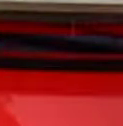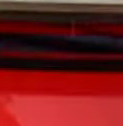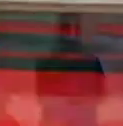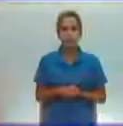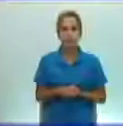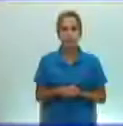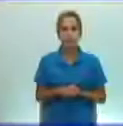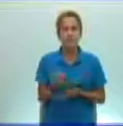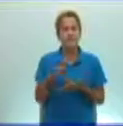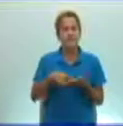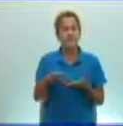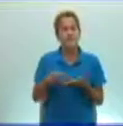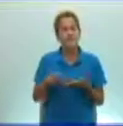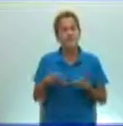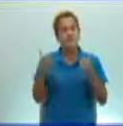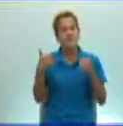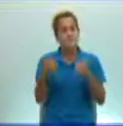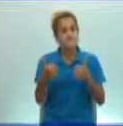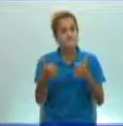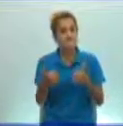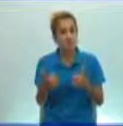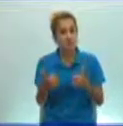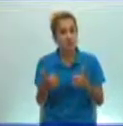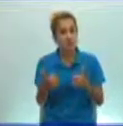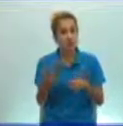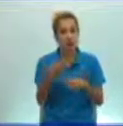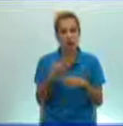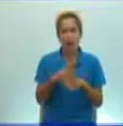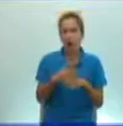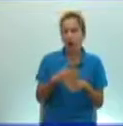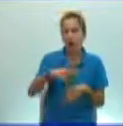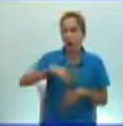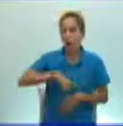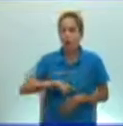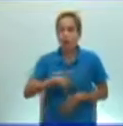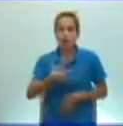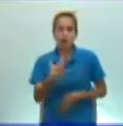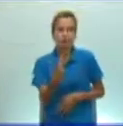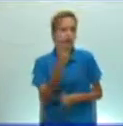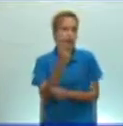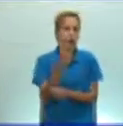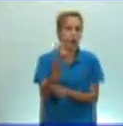Escribir bien es sinónimo de cultura y educación.